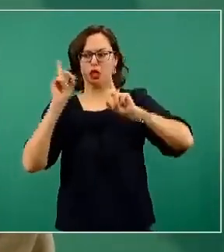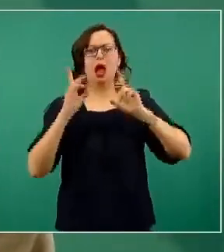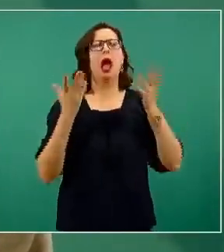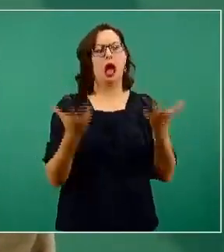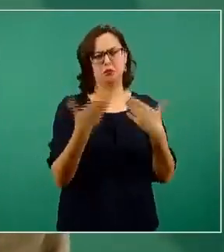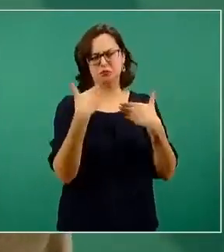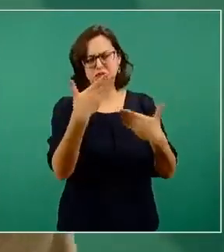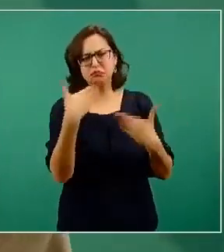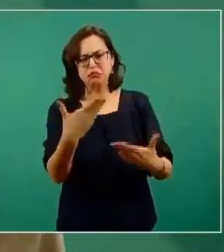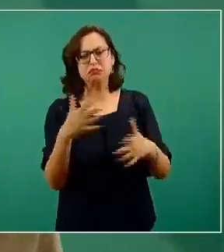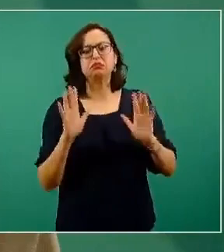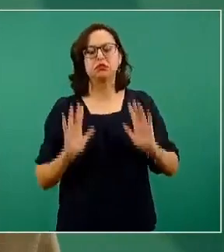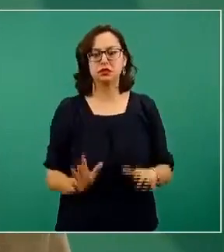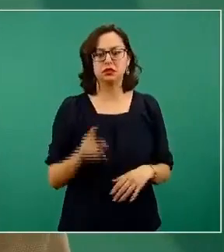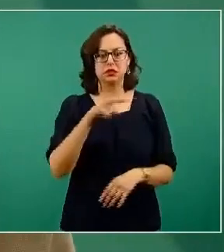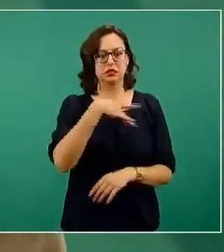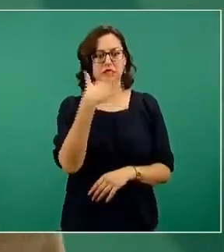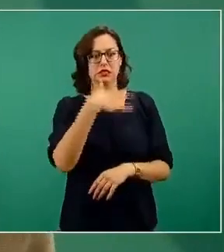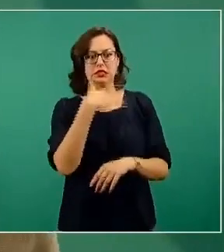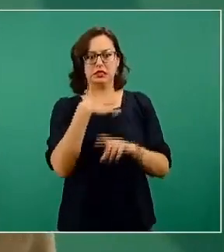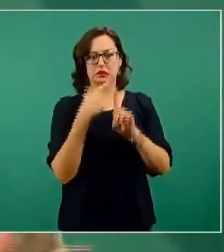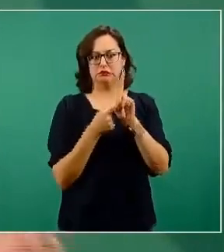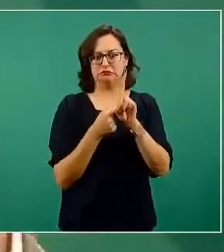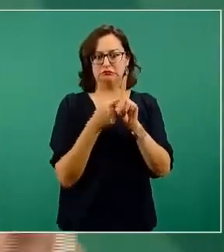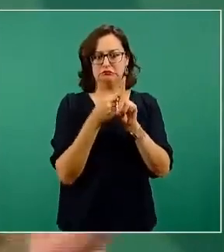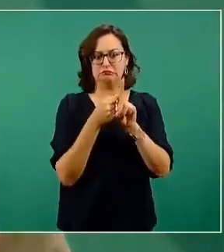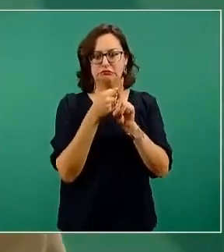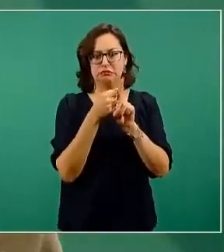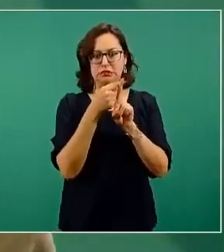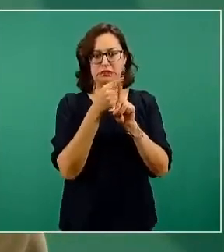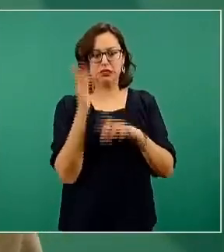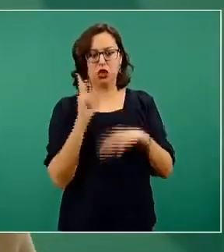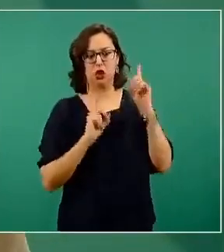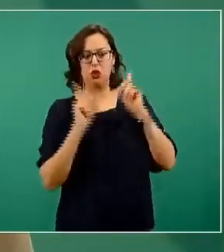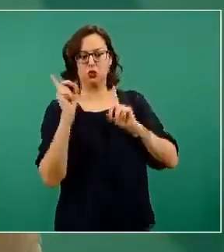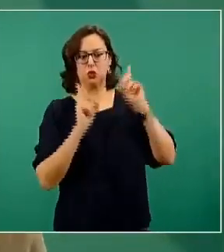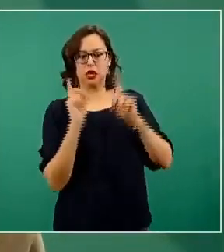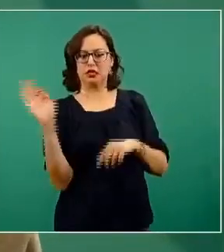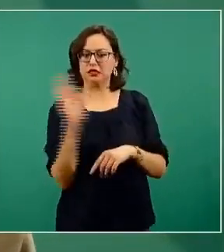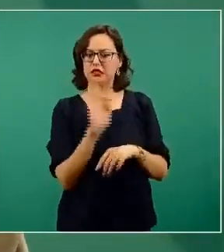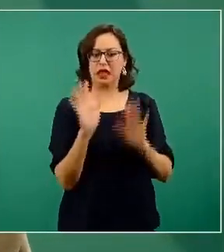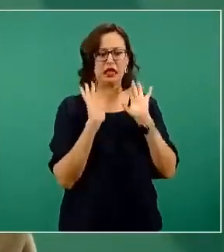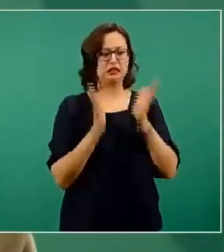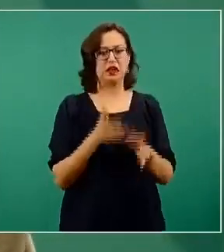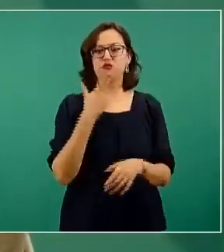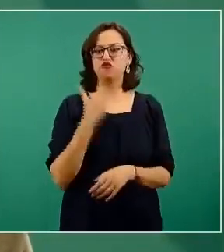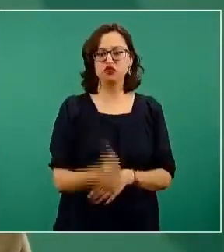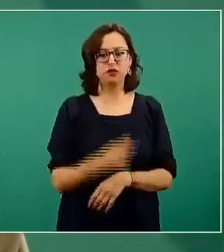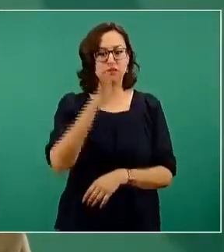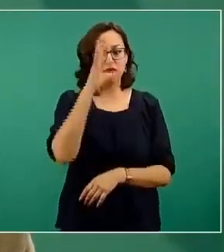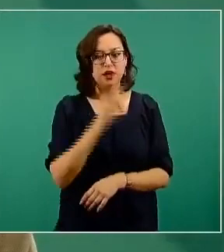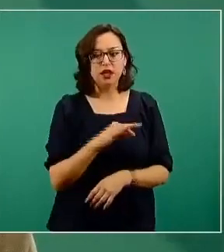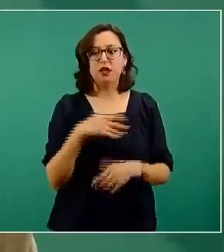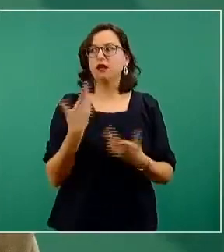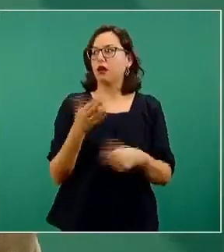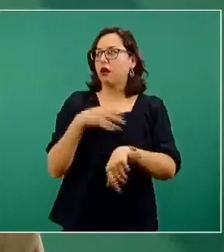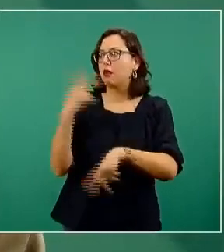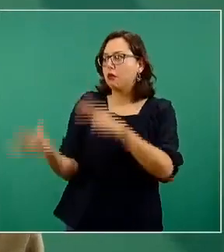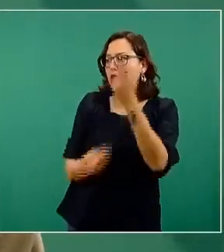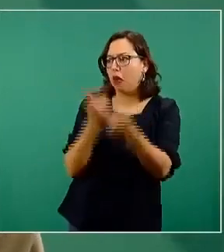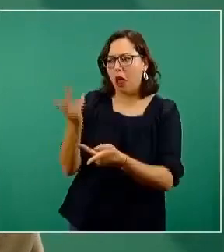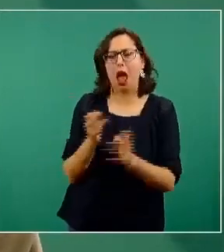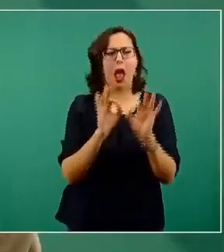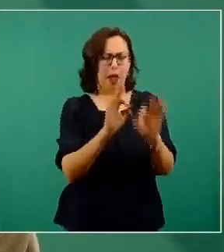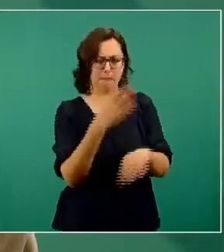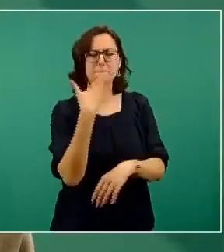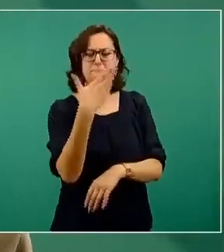decir llegaron a una temperatura que no sabemos, por favor los comités federales técnicos díganos qué hacer, creo